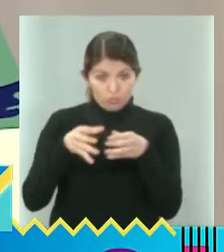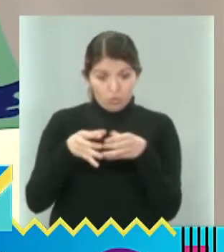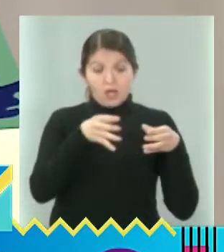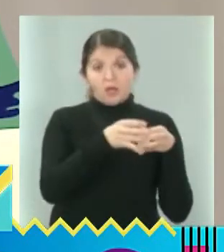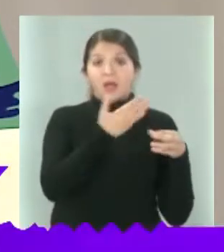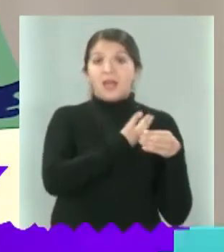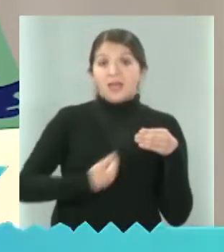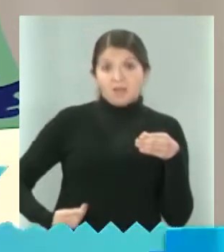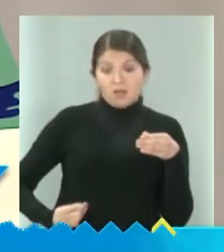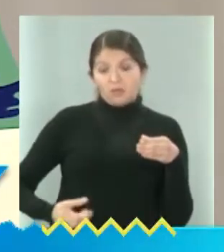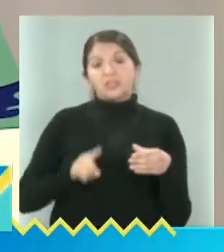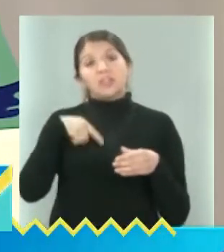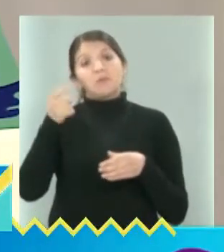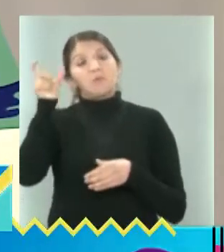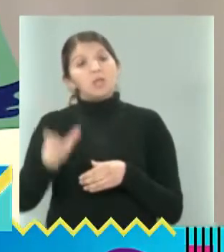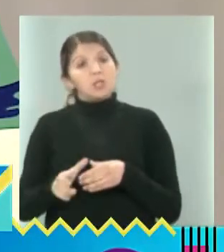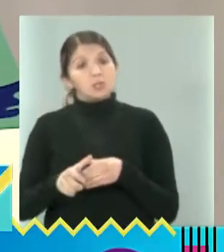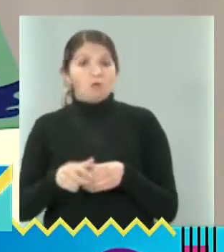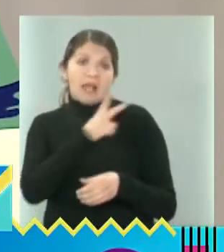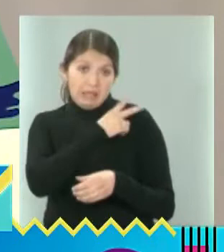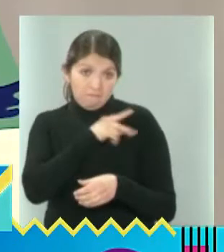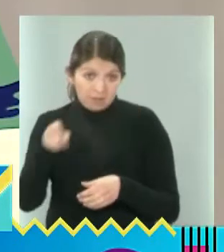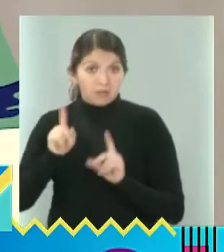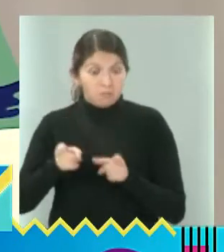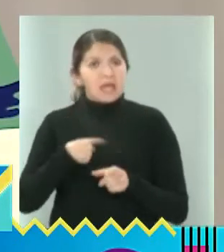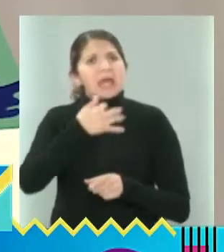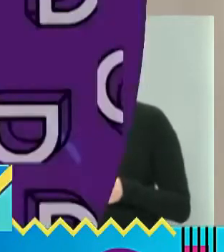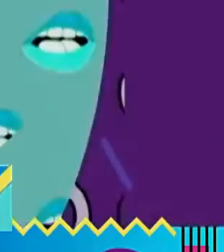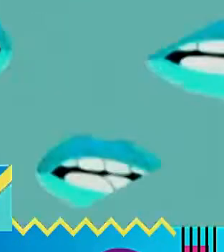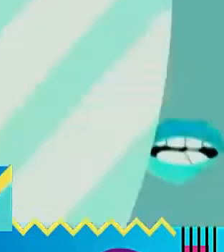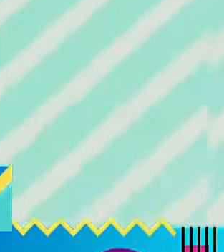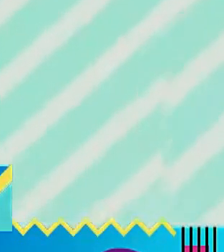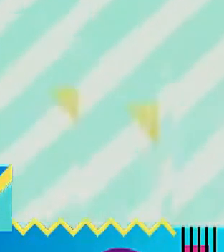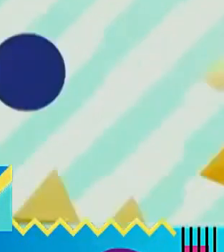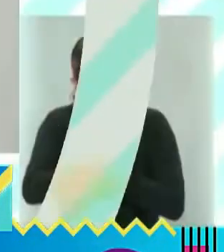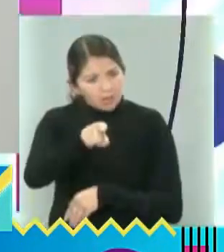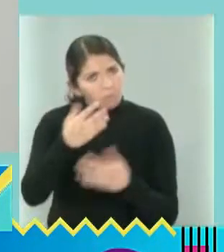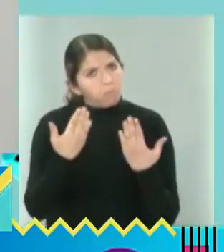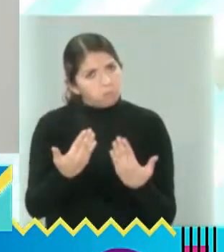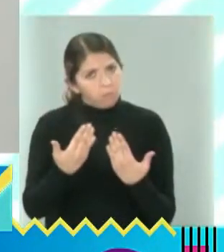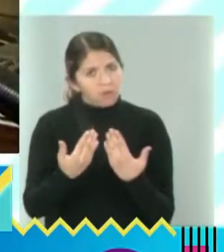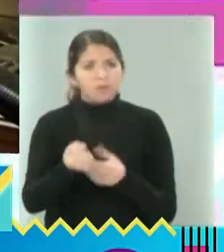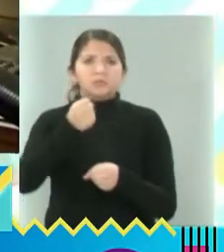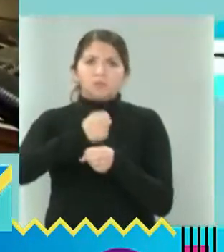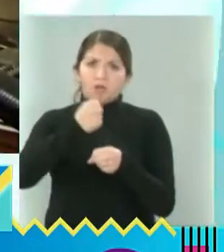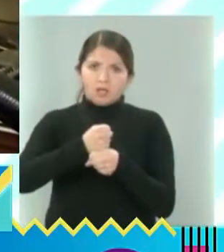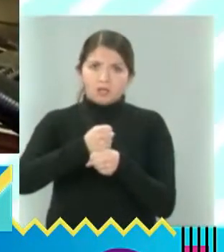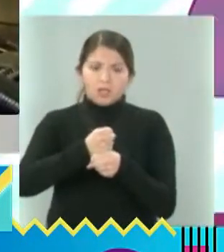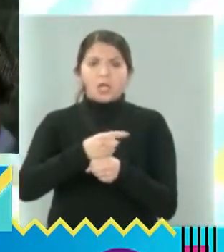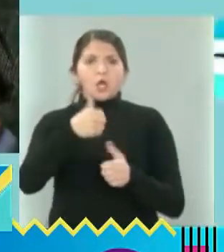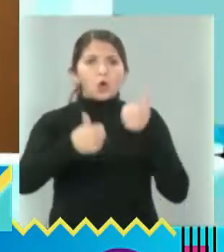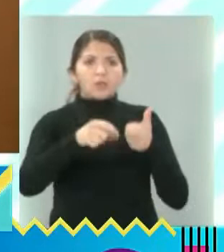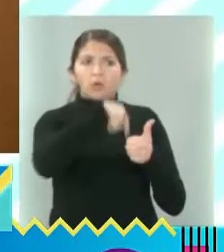Estado y del empleador, que entiende que una persona con discapacidad puede perfectamente desempeñar mano a mano su laburo y competir con